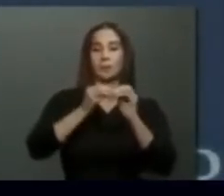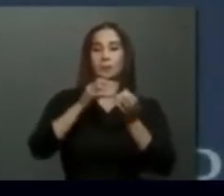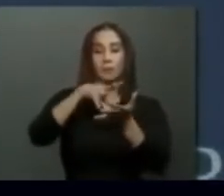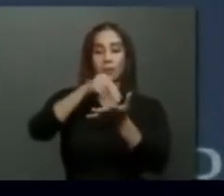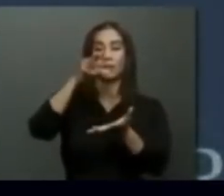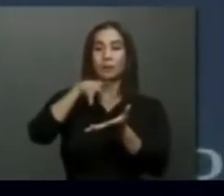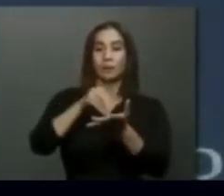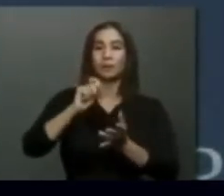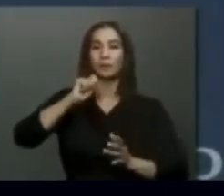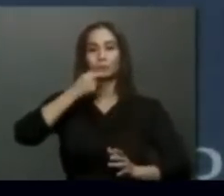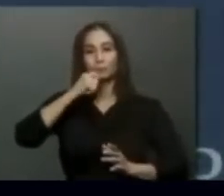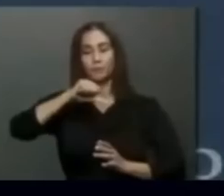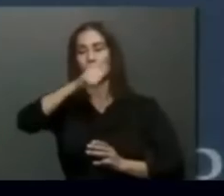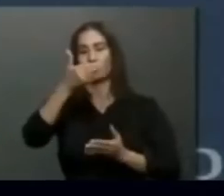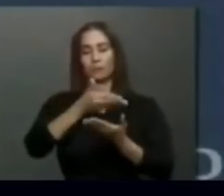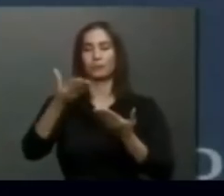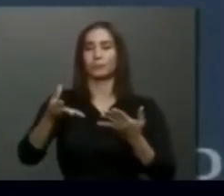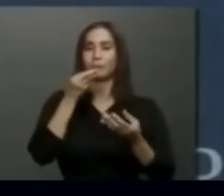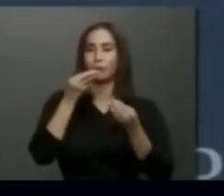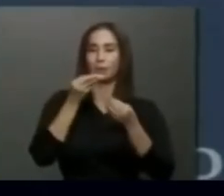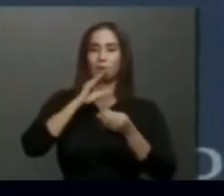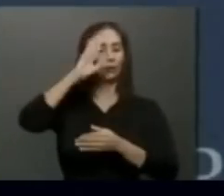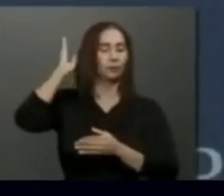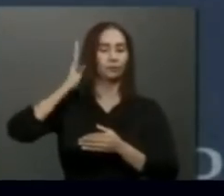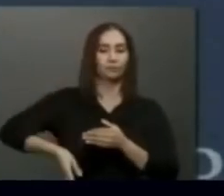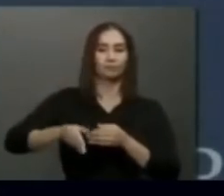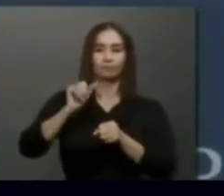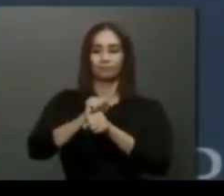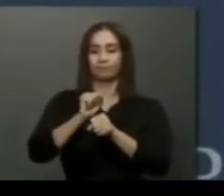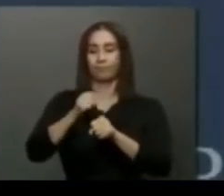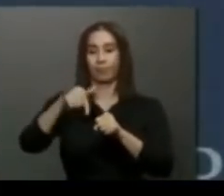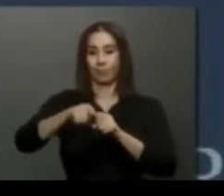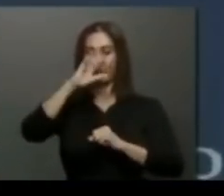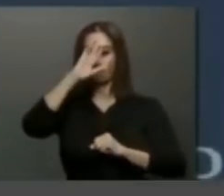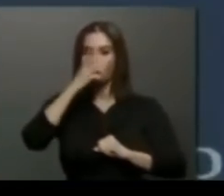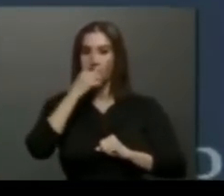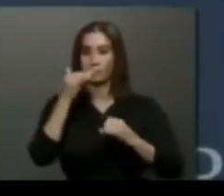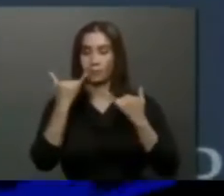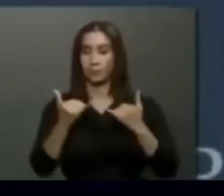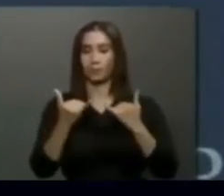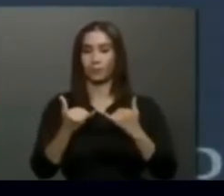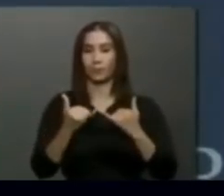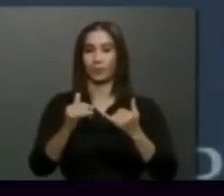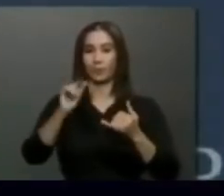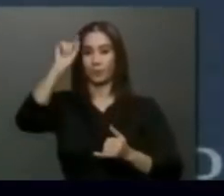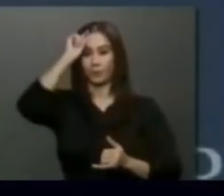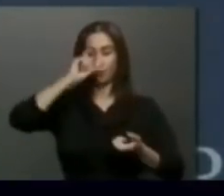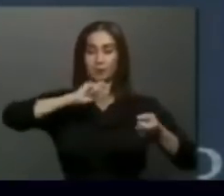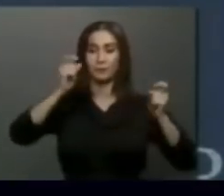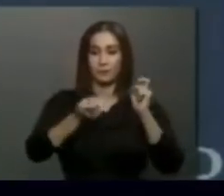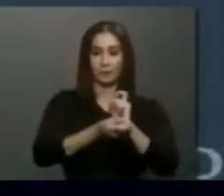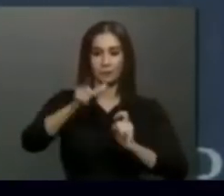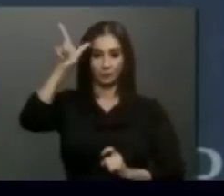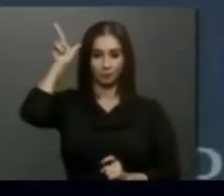arroz, pollo y otros comestibles que nunca se había producido tanto en la República Dominicana como se produce en el gobierno del cambio del presidente